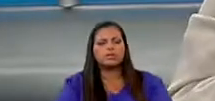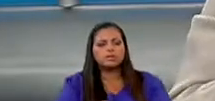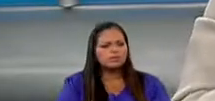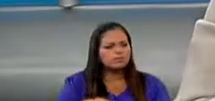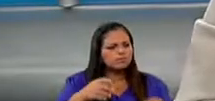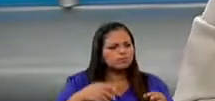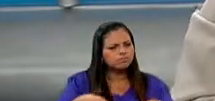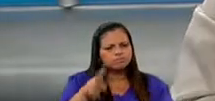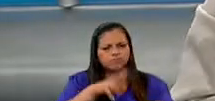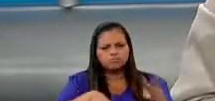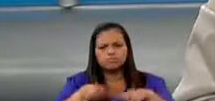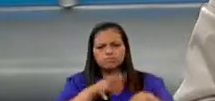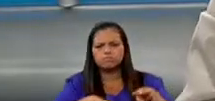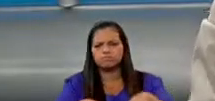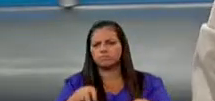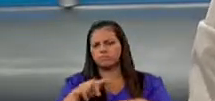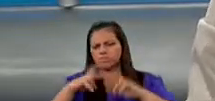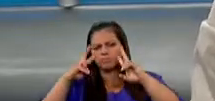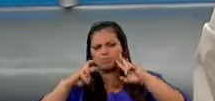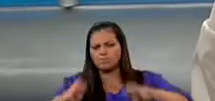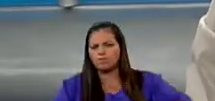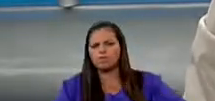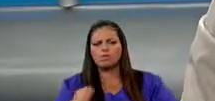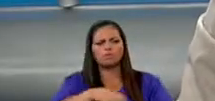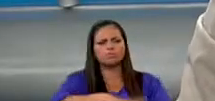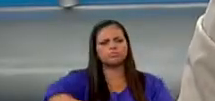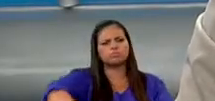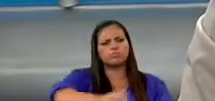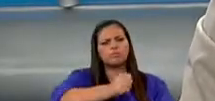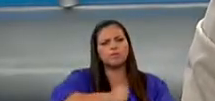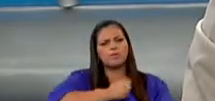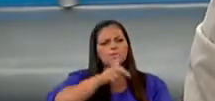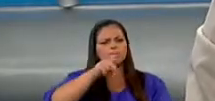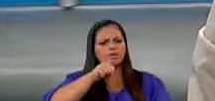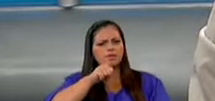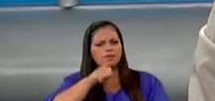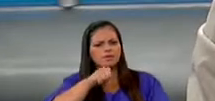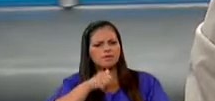compraron y quién las compró. Esta investigación la lleva a cabo el CONCEP.